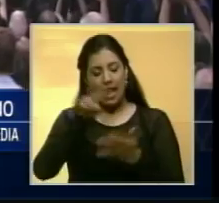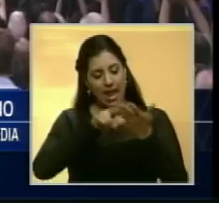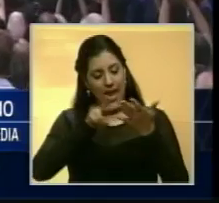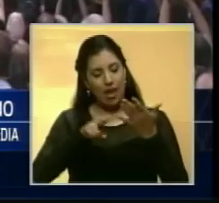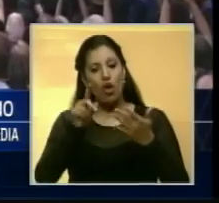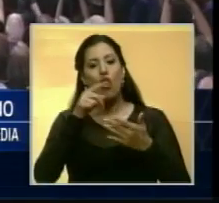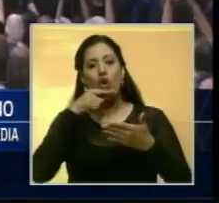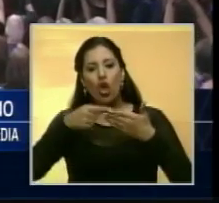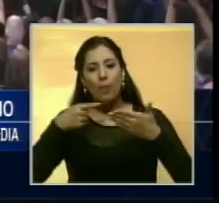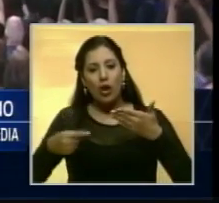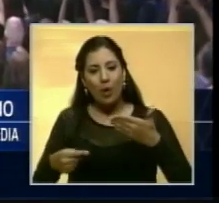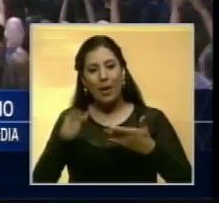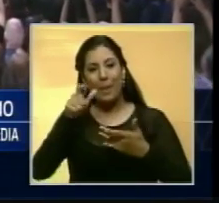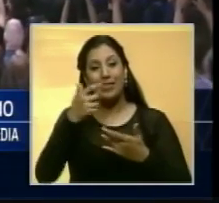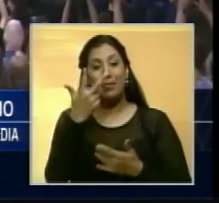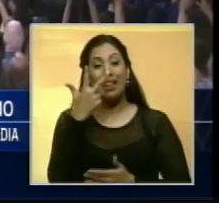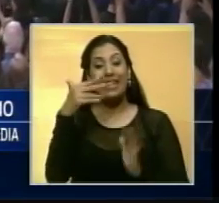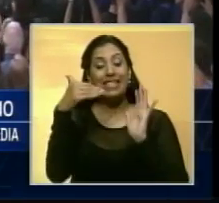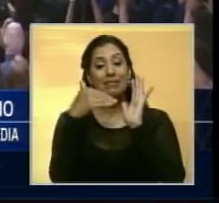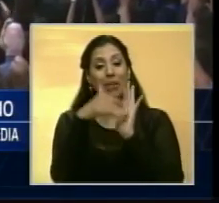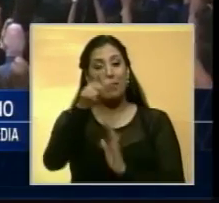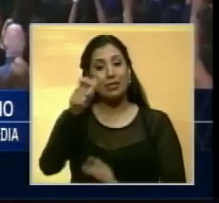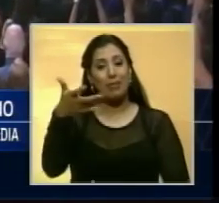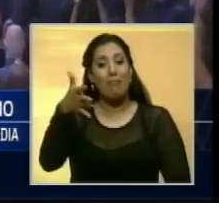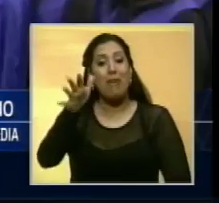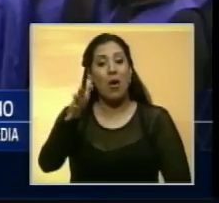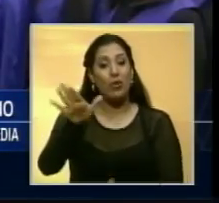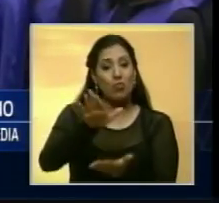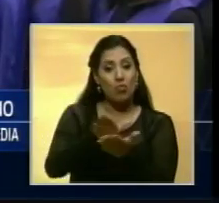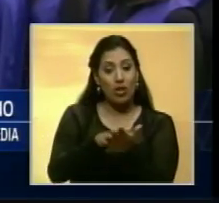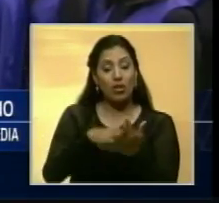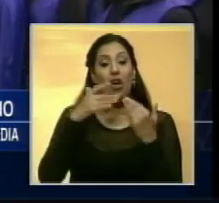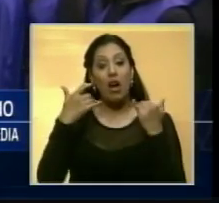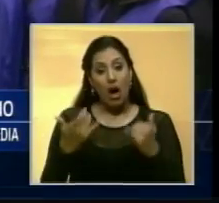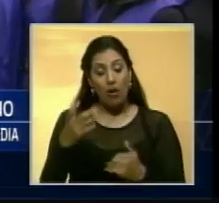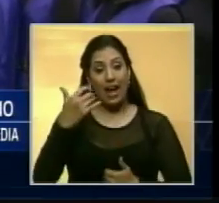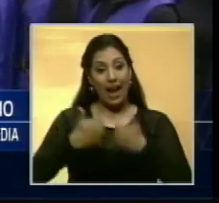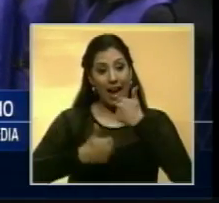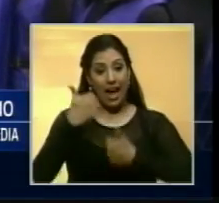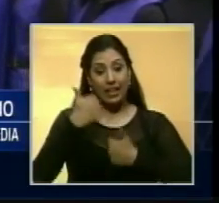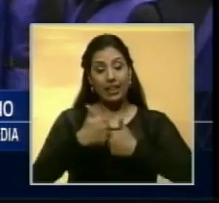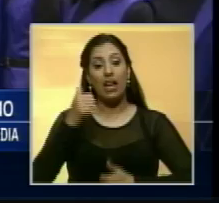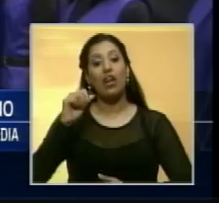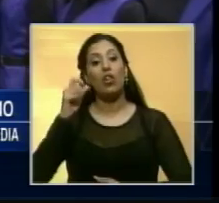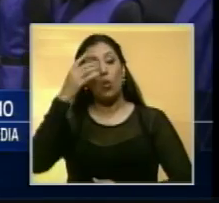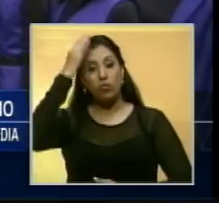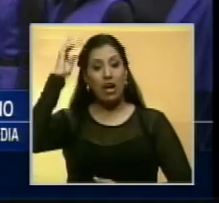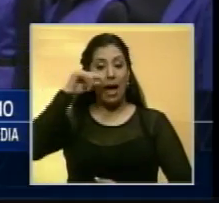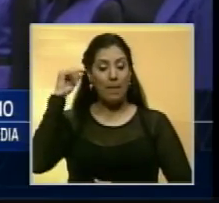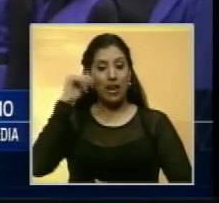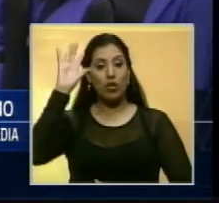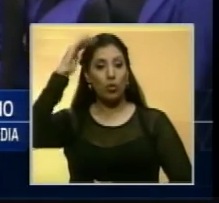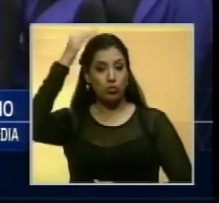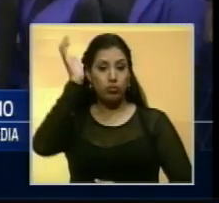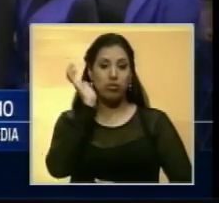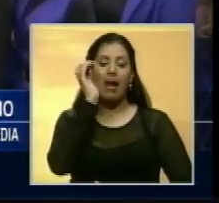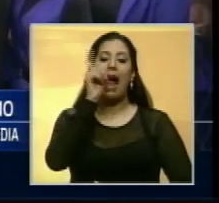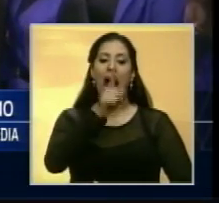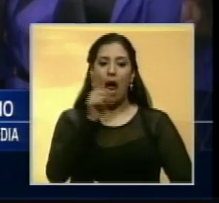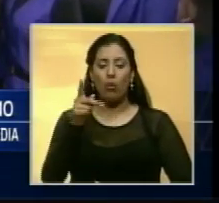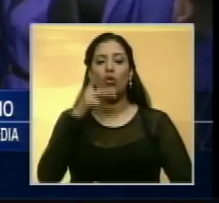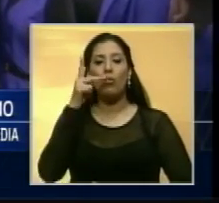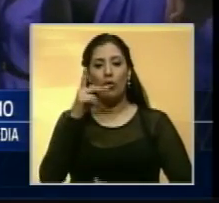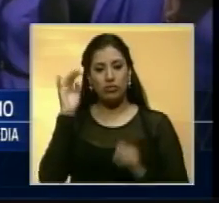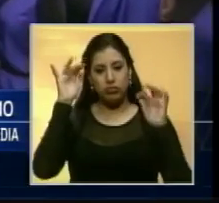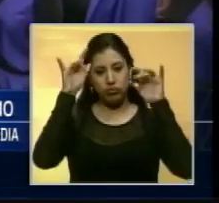los nombres de los casi 3.000 fallecidos. Los candidatos presidenciales Donald Trump y Hillary Clinton fueron algunos de los